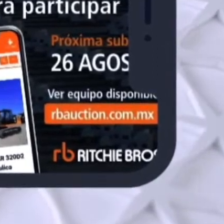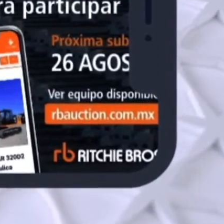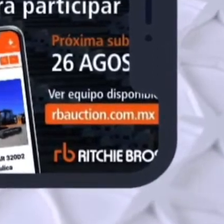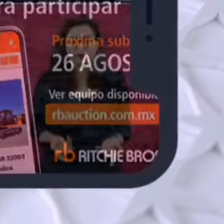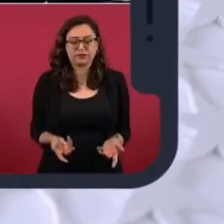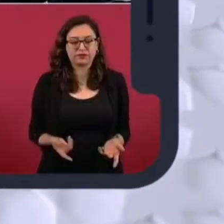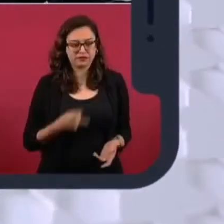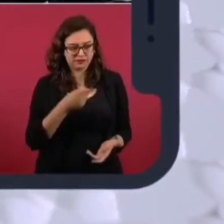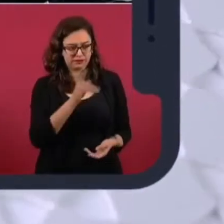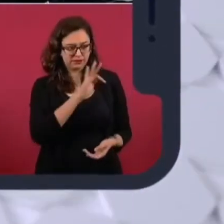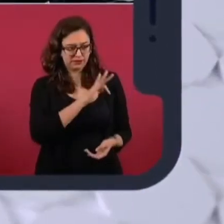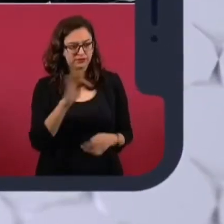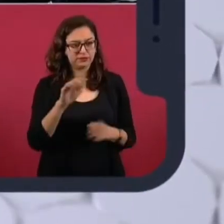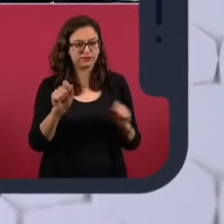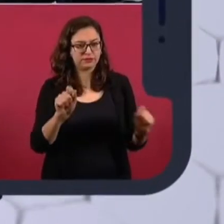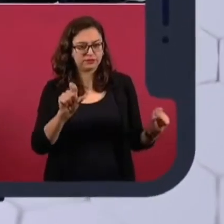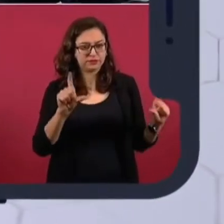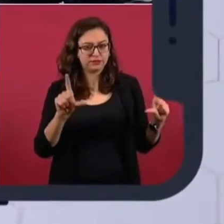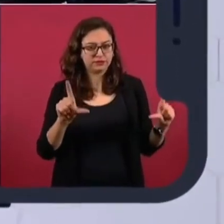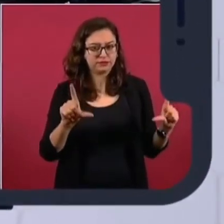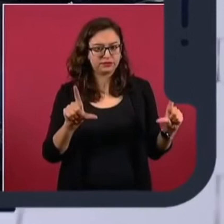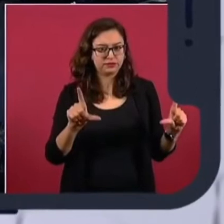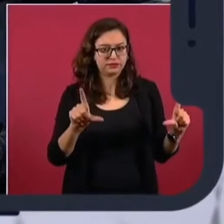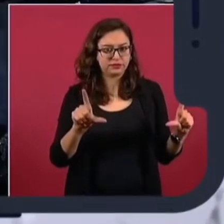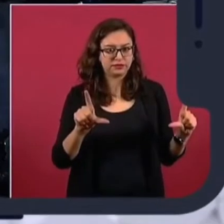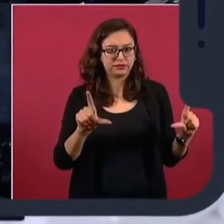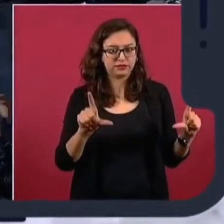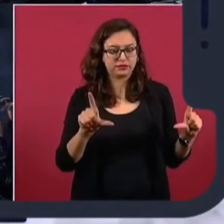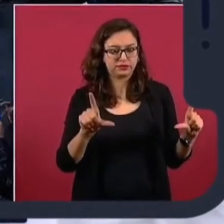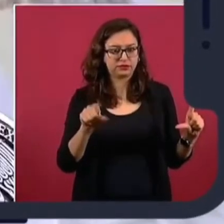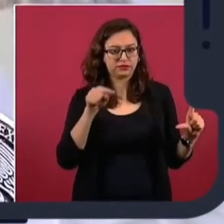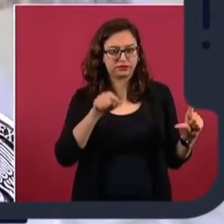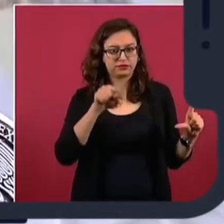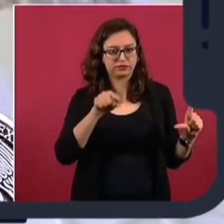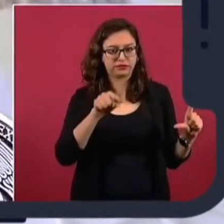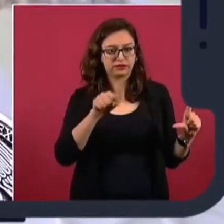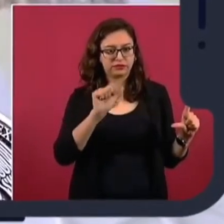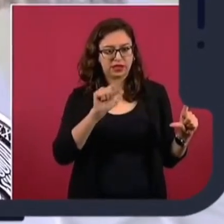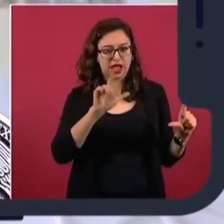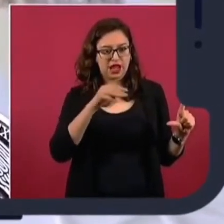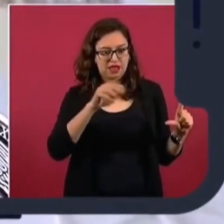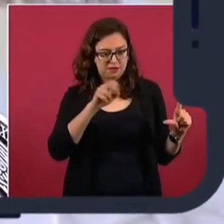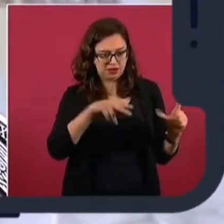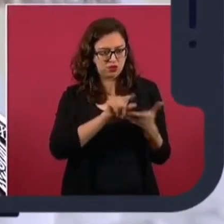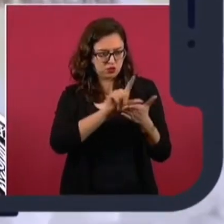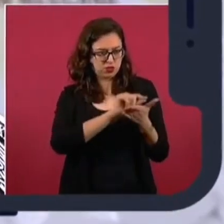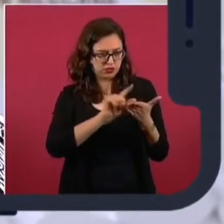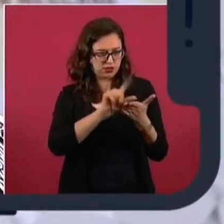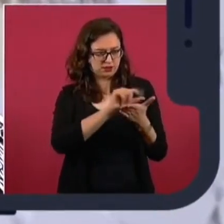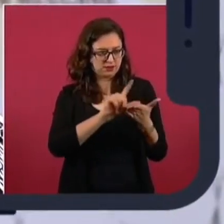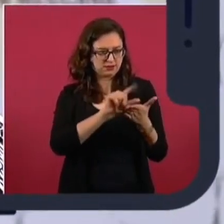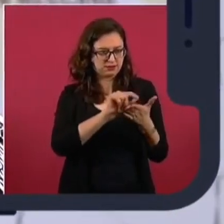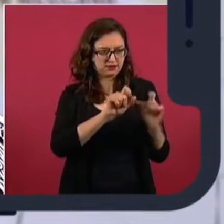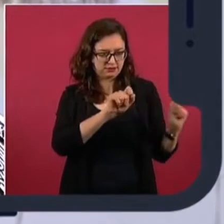el presidente López Obrador aseguró en la conferencia matutina de este 15 de agosto que una cosa es la realidad y otra